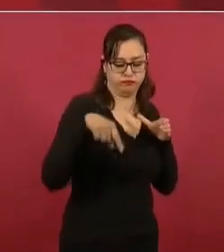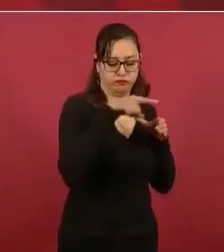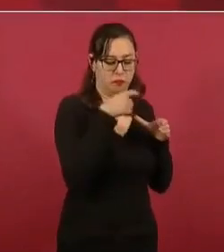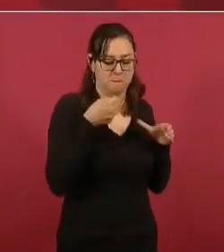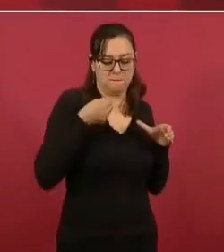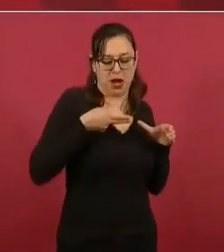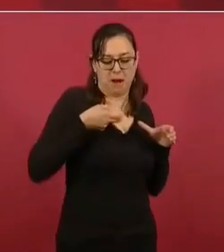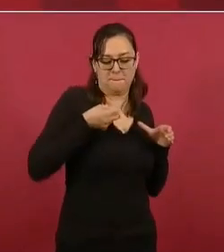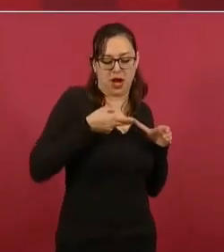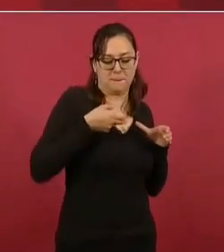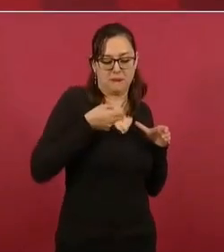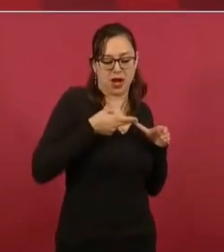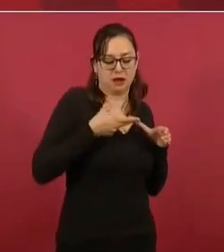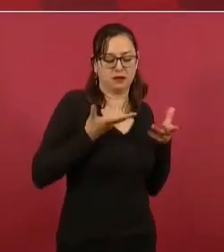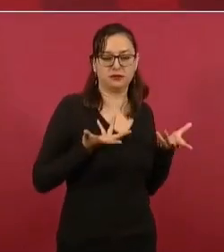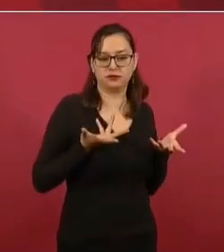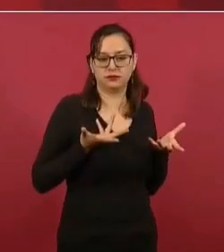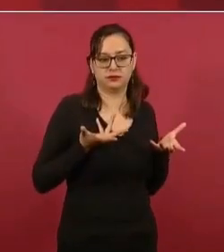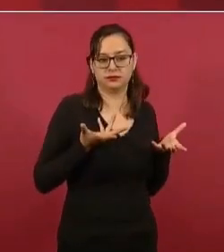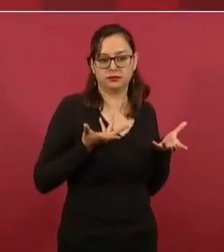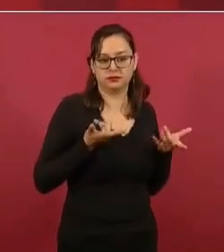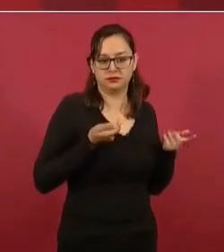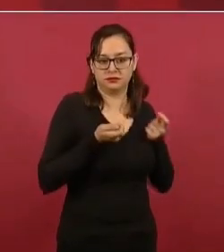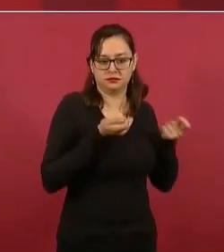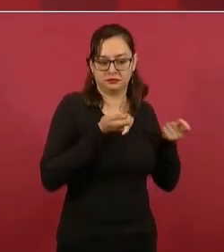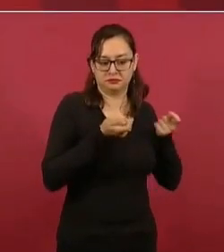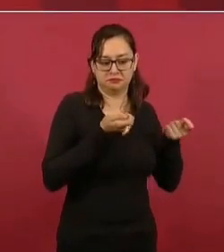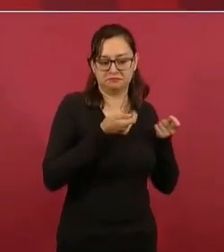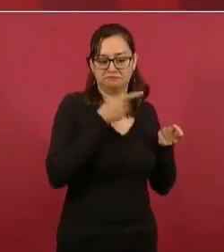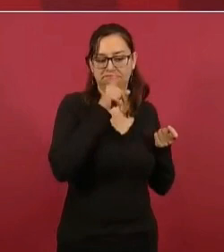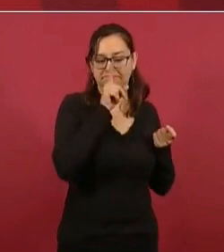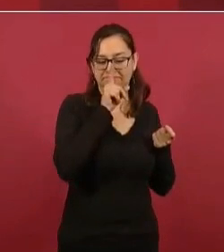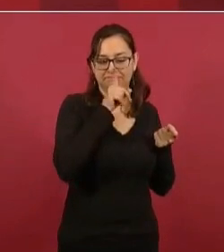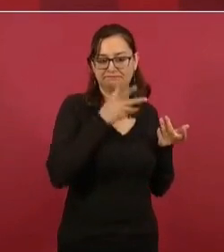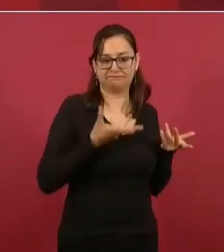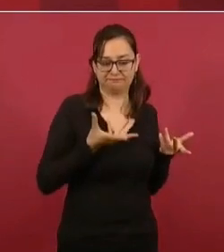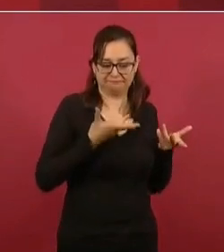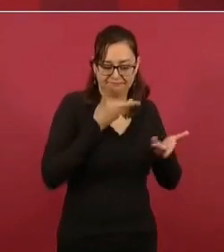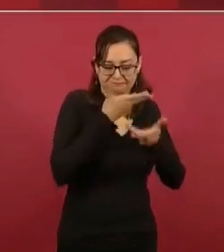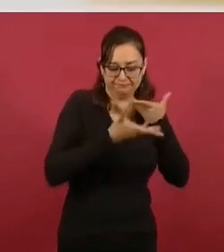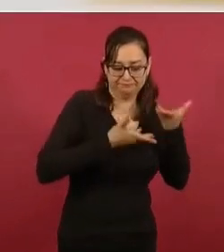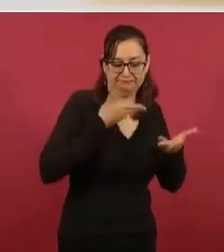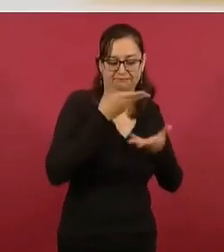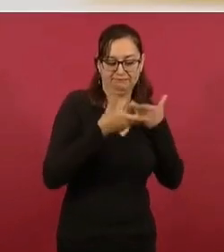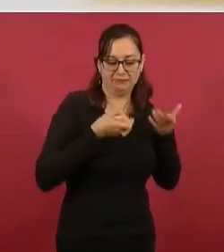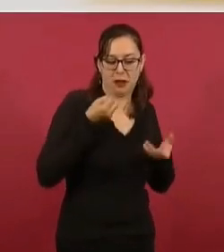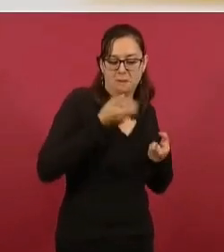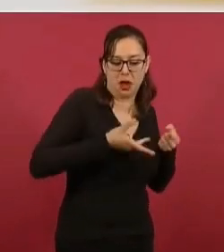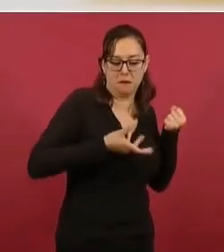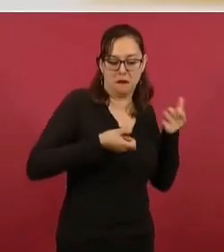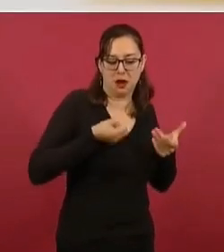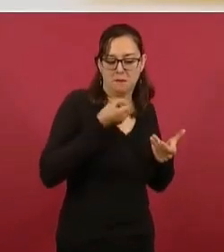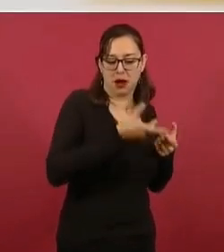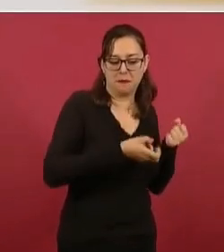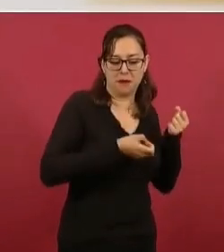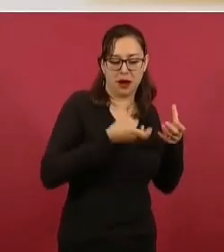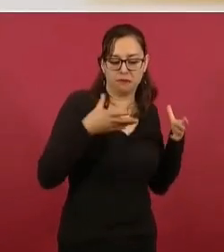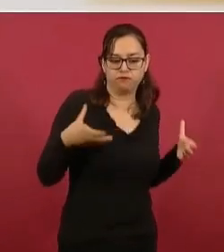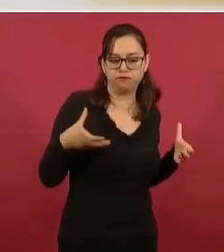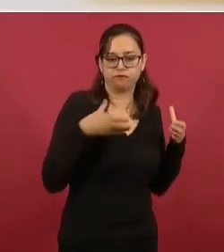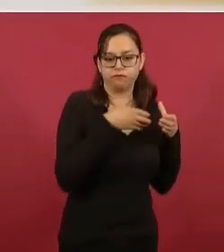El gobierno estaba tomado, estaba al servicio de una minoría.